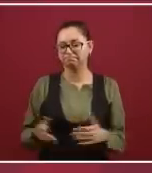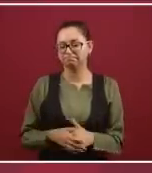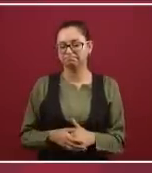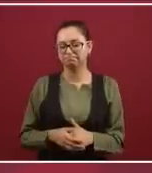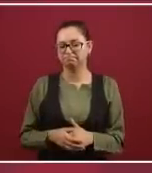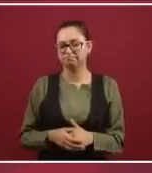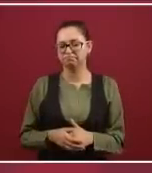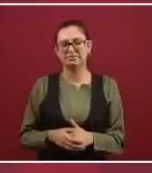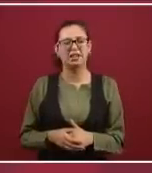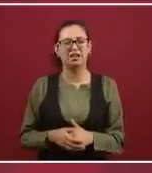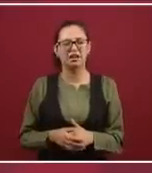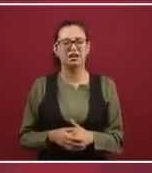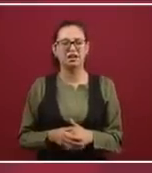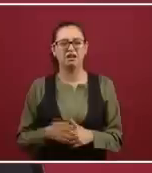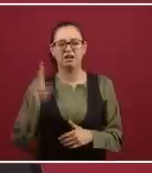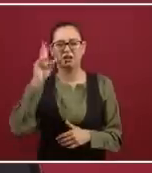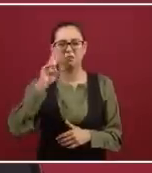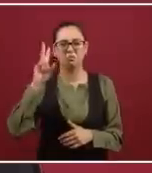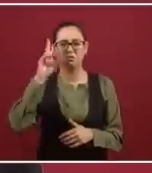fácil y al mismo tiempo